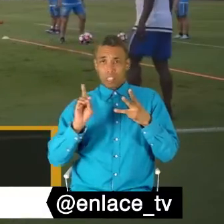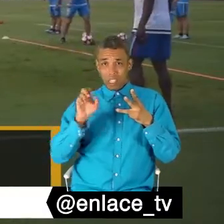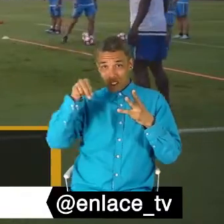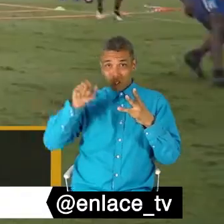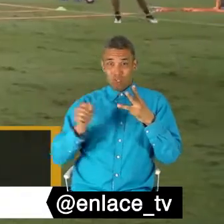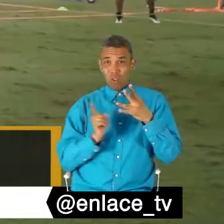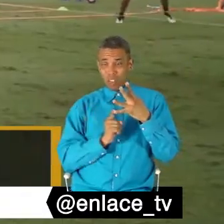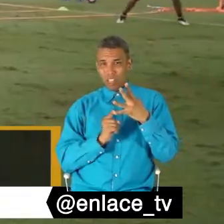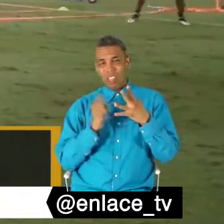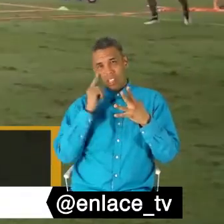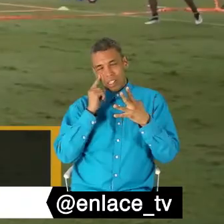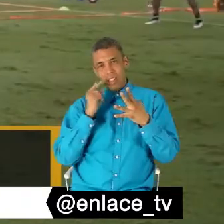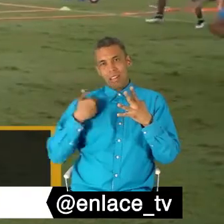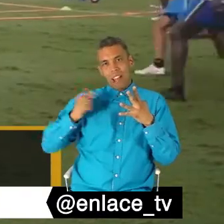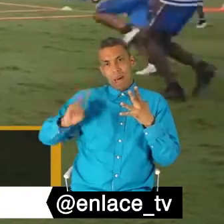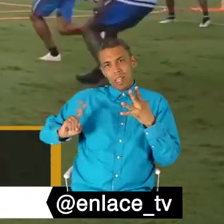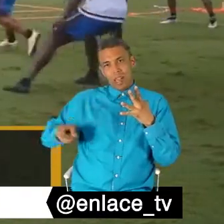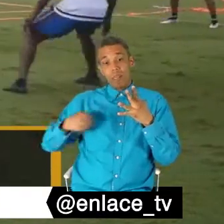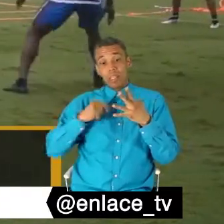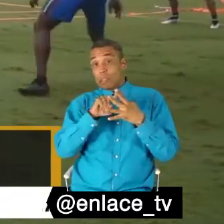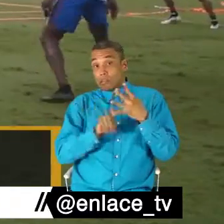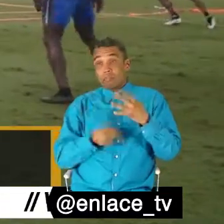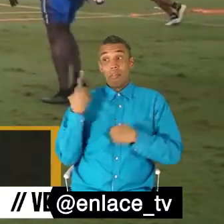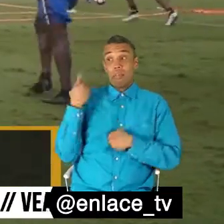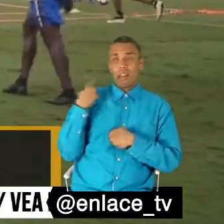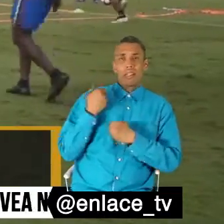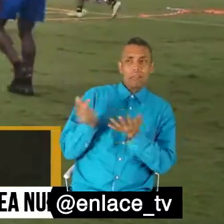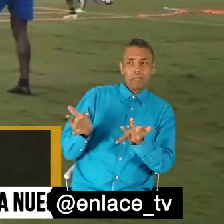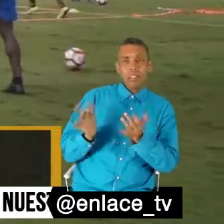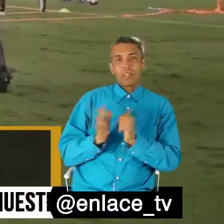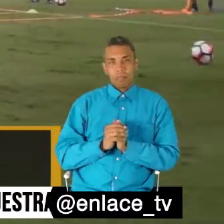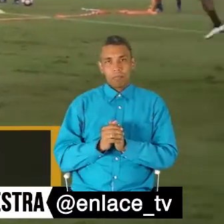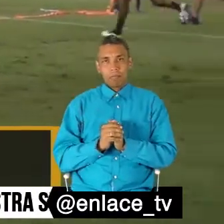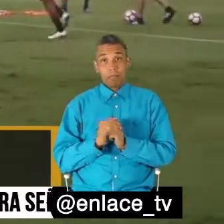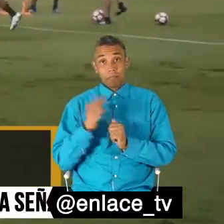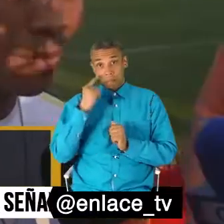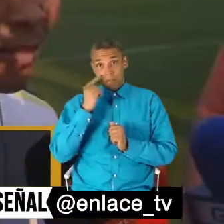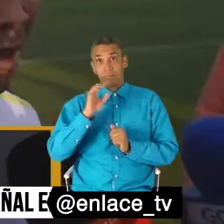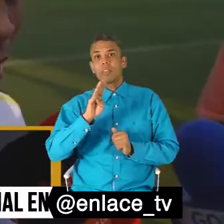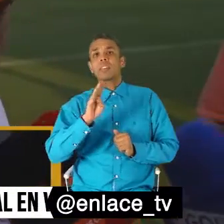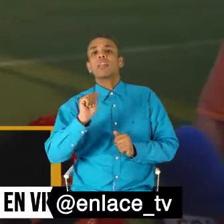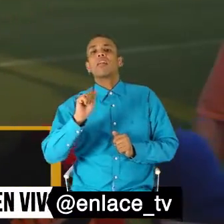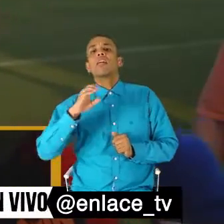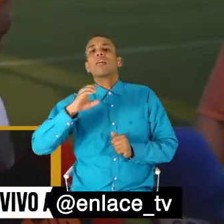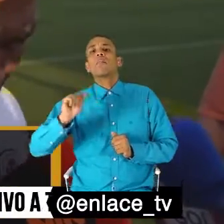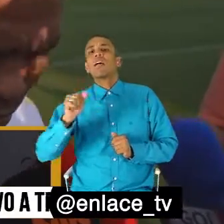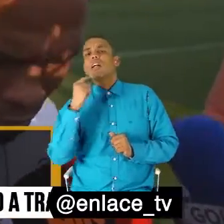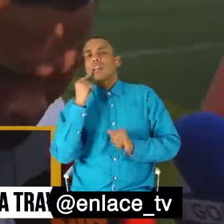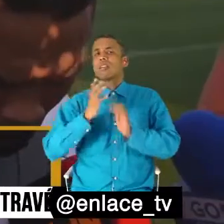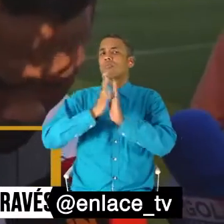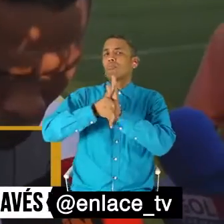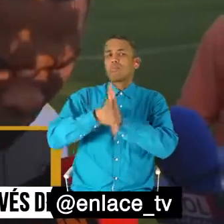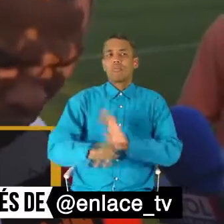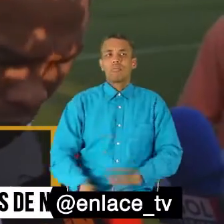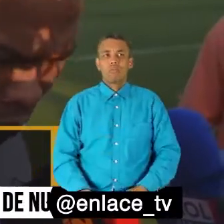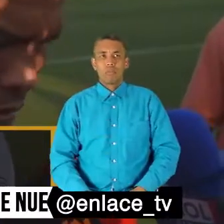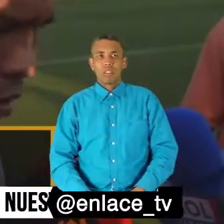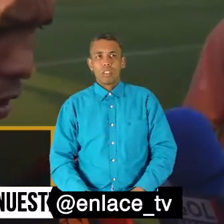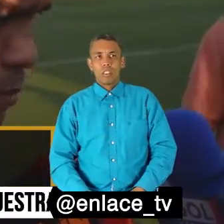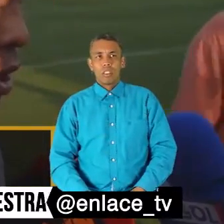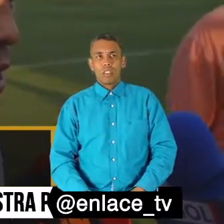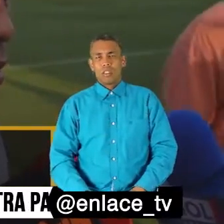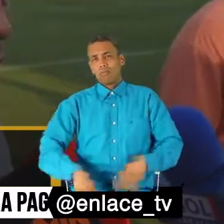y confiado para afrontar la justa y aportar para sacar adelante al combinado patrio. Oh, yo siempre me he sentido clave